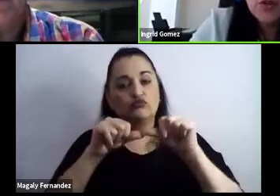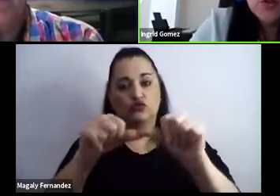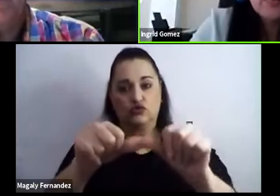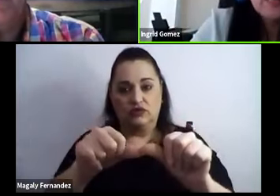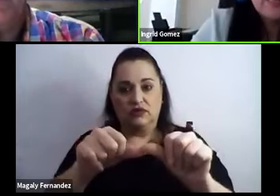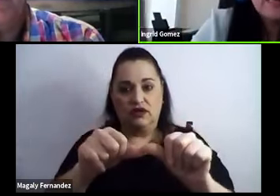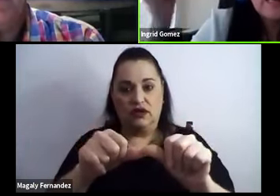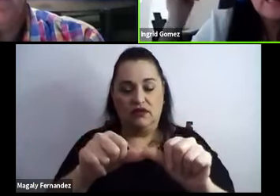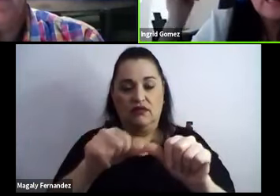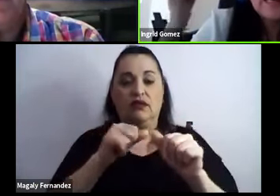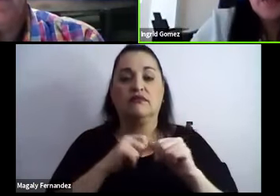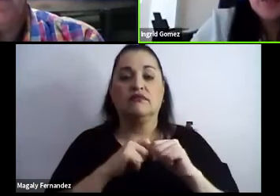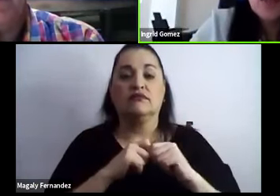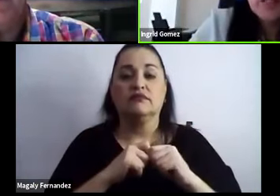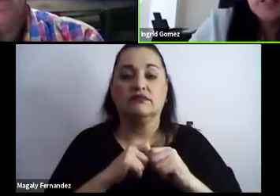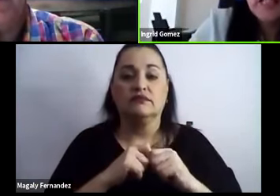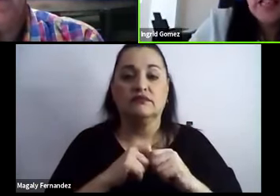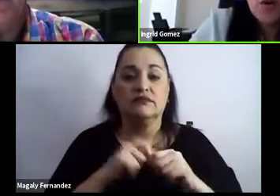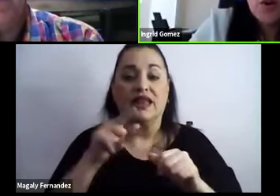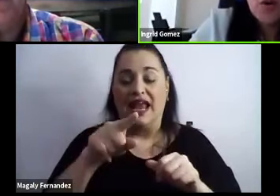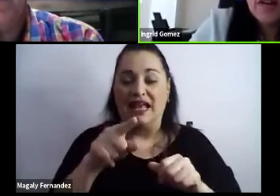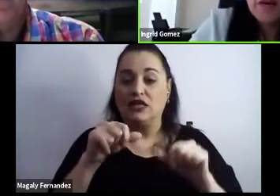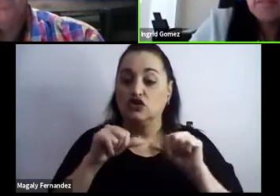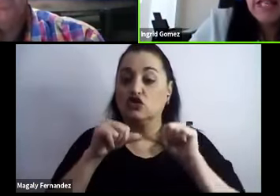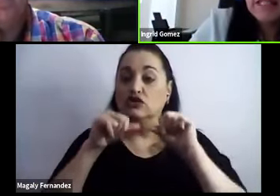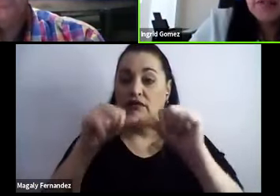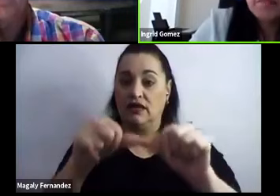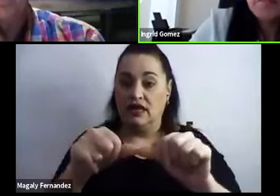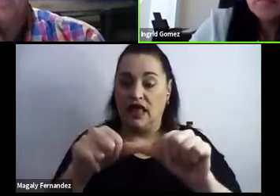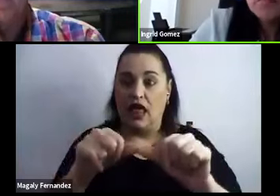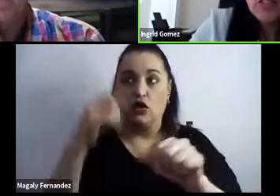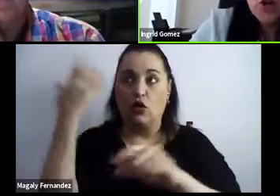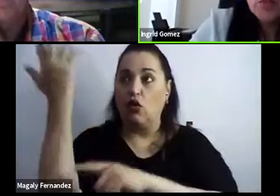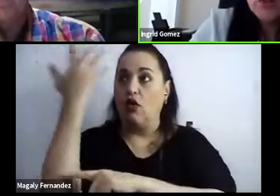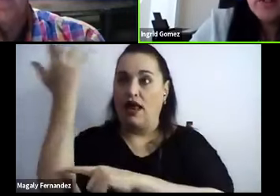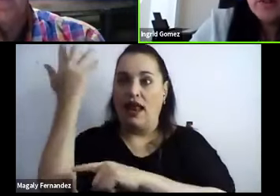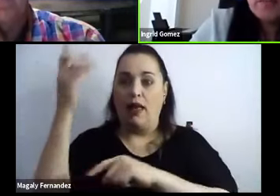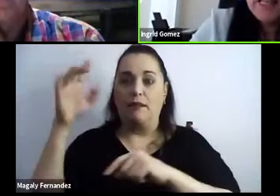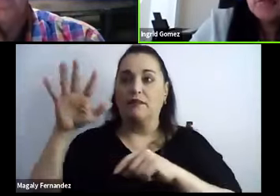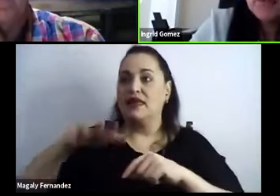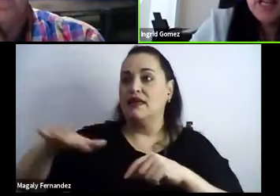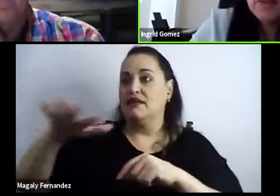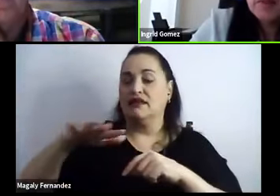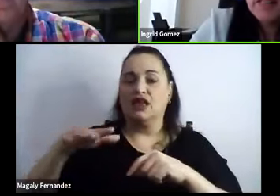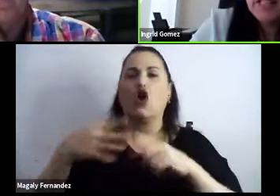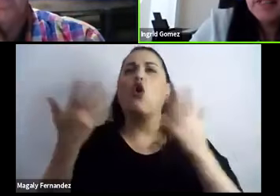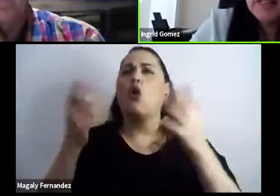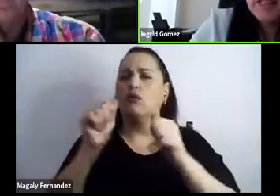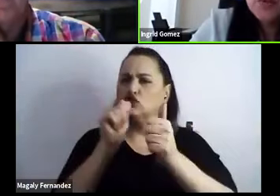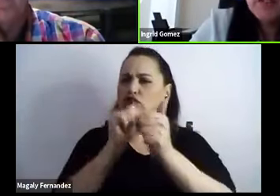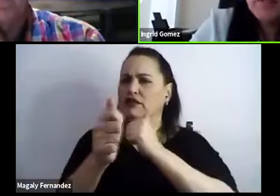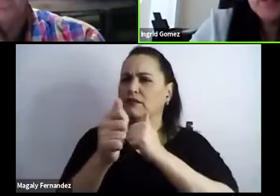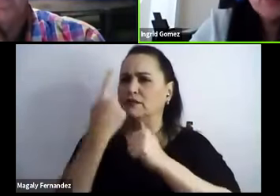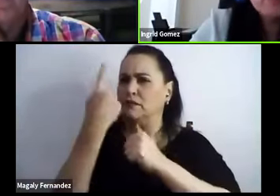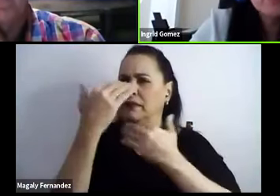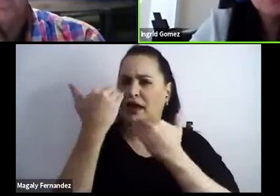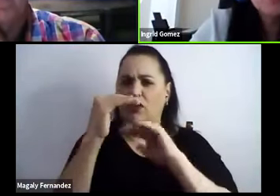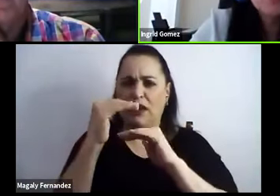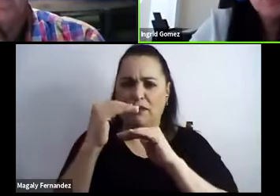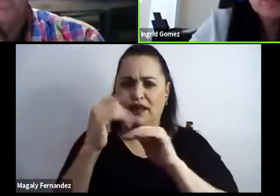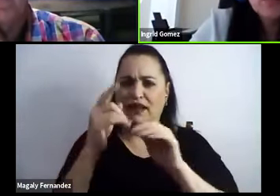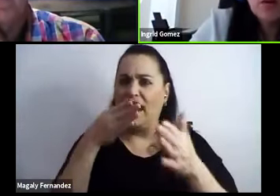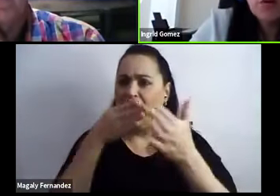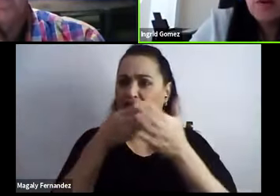ese desarrollo en sostenibilidad con el ambiente. ¿Cómo sobrepasamos el primer límite y sus efectos? También